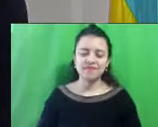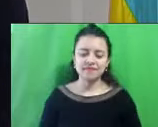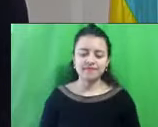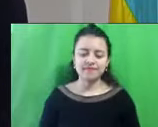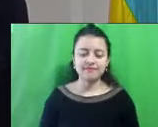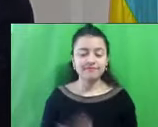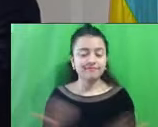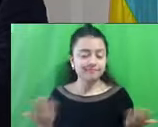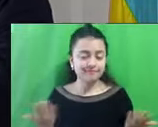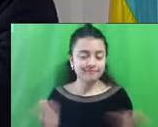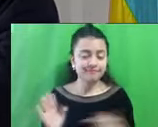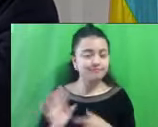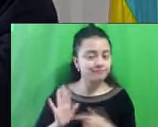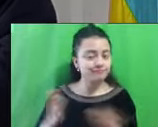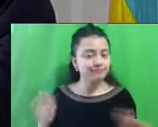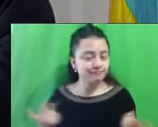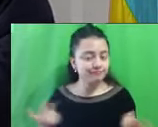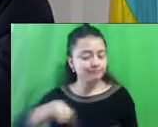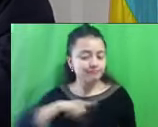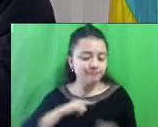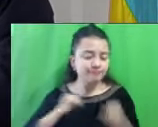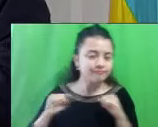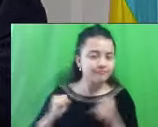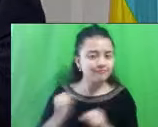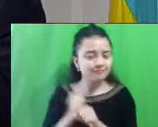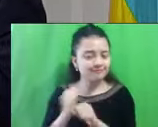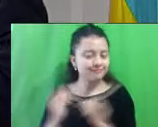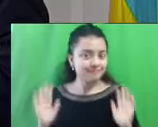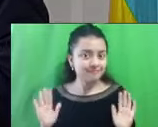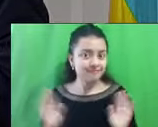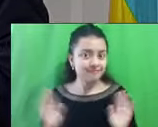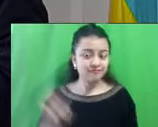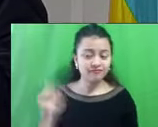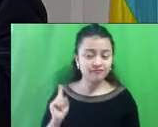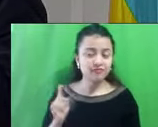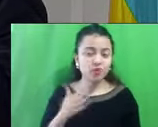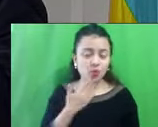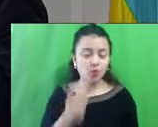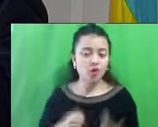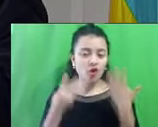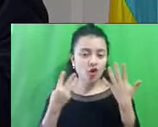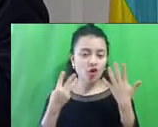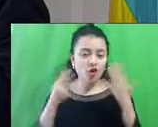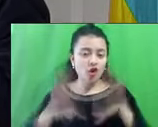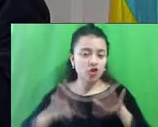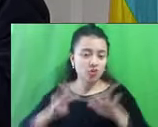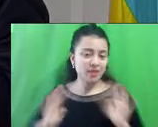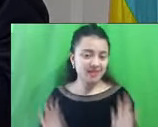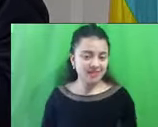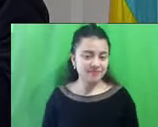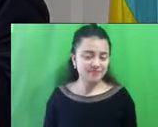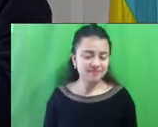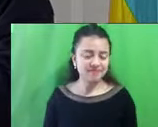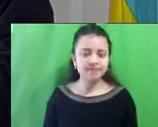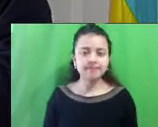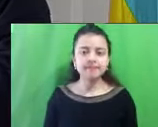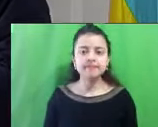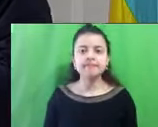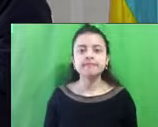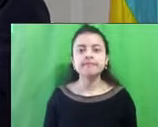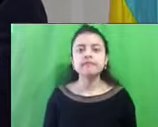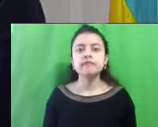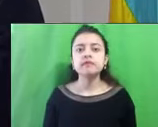un resultado del trabajo que hemos hecho durante estos 8 meses. Entonces esta planta en su primera fase